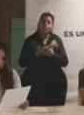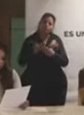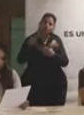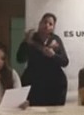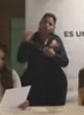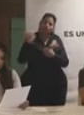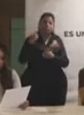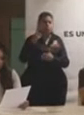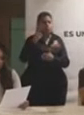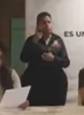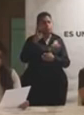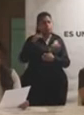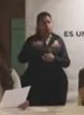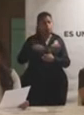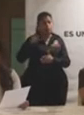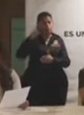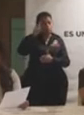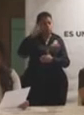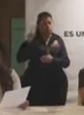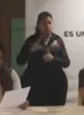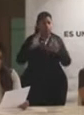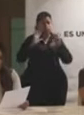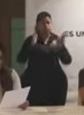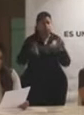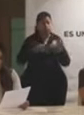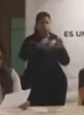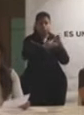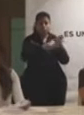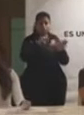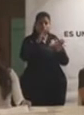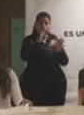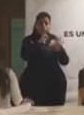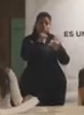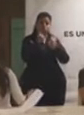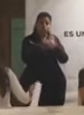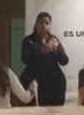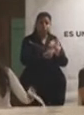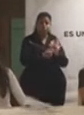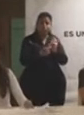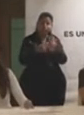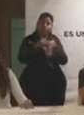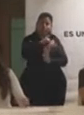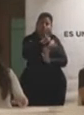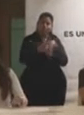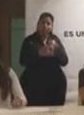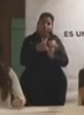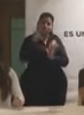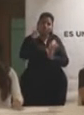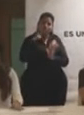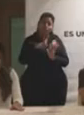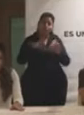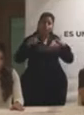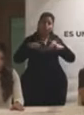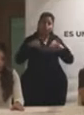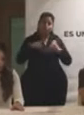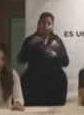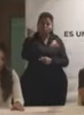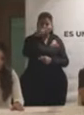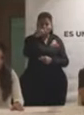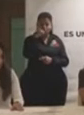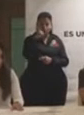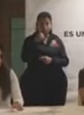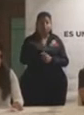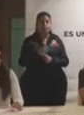Pasado se logró en Zacatecas la aprobación de la ley para la atención y protección a personas con la condición del espectro